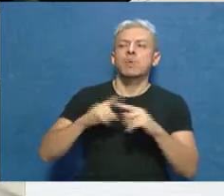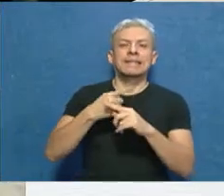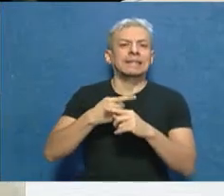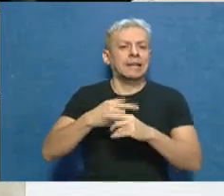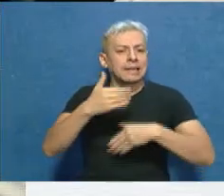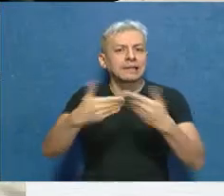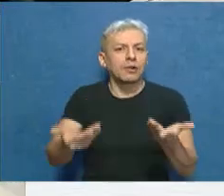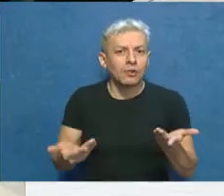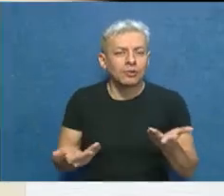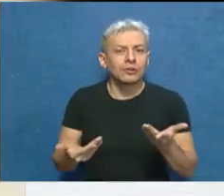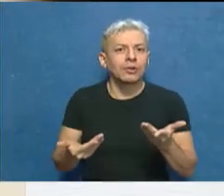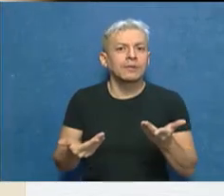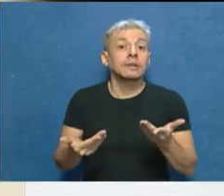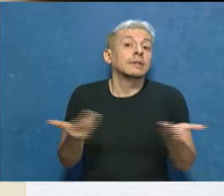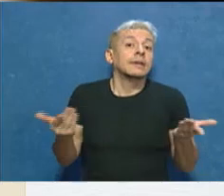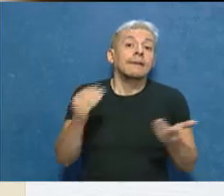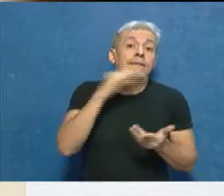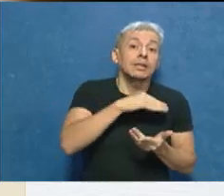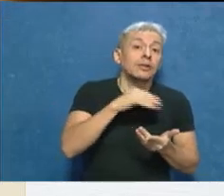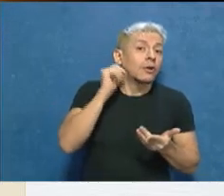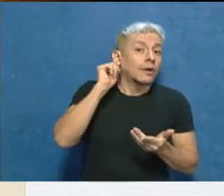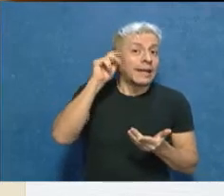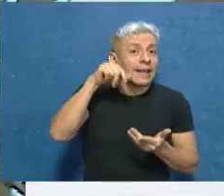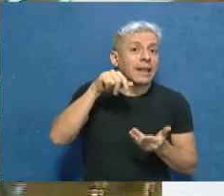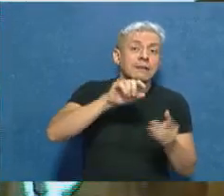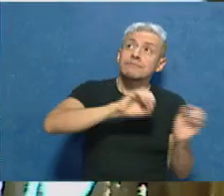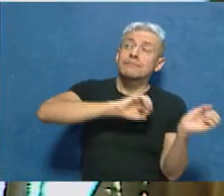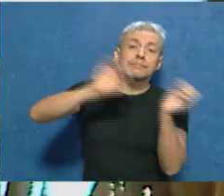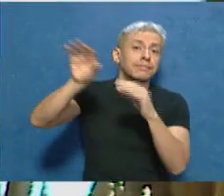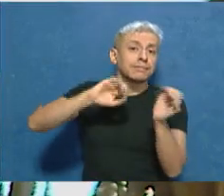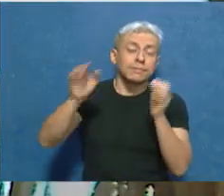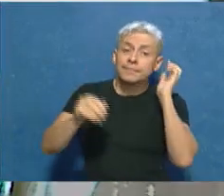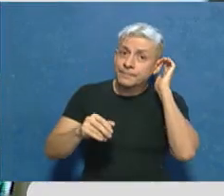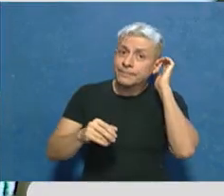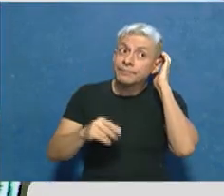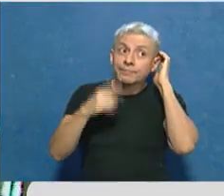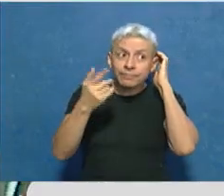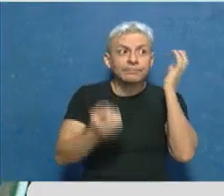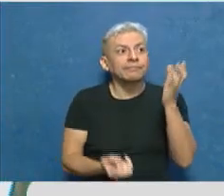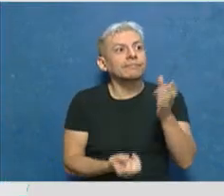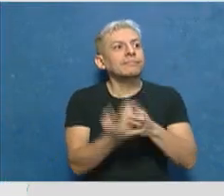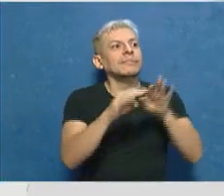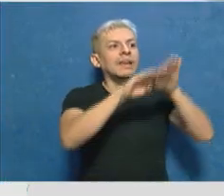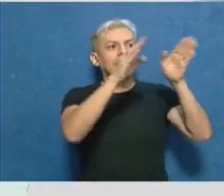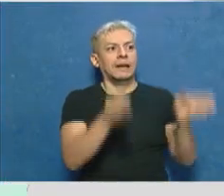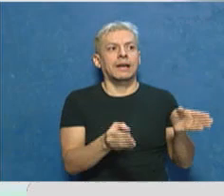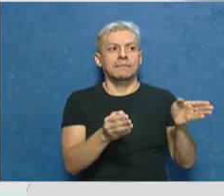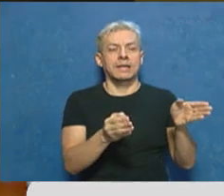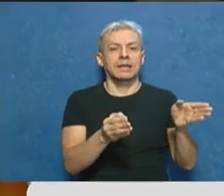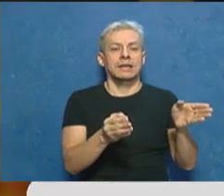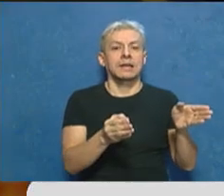granel ha hecho que Argentina entre y salga de los escenarios mundiales. Y es por eso que se creó la Cámara. Los principales